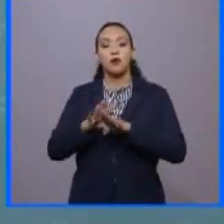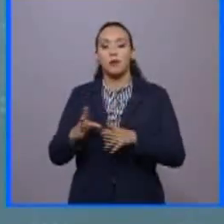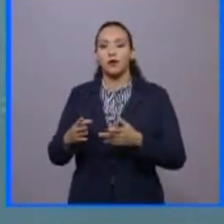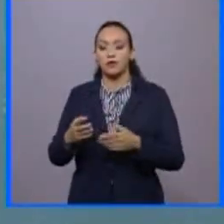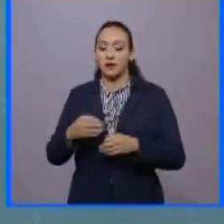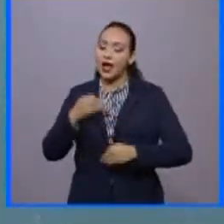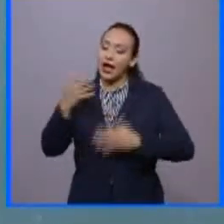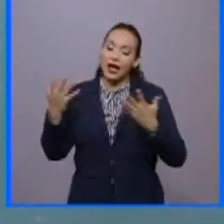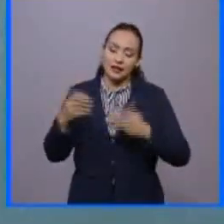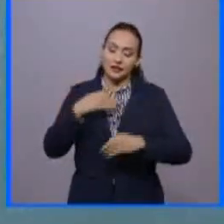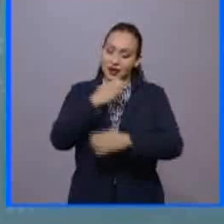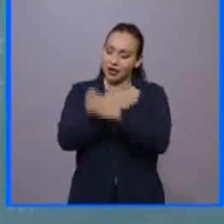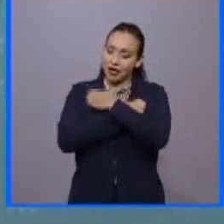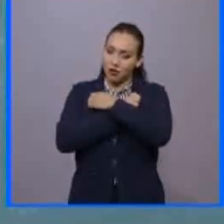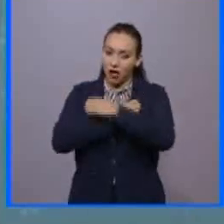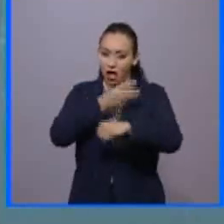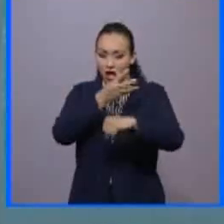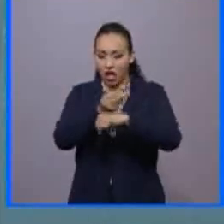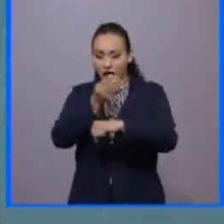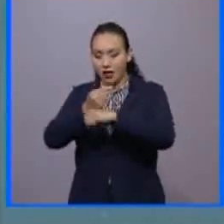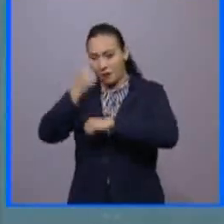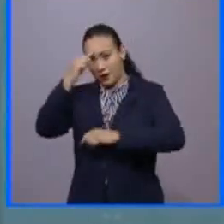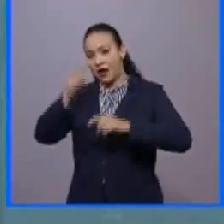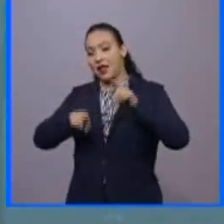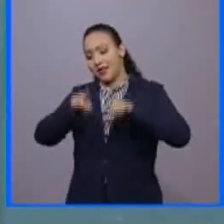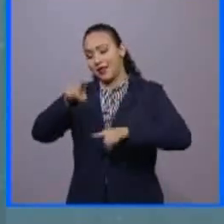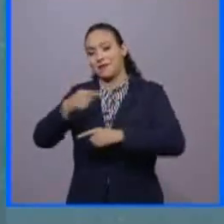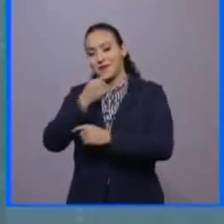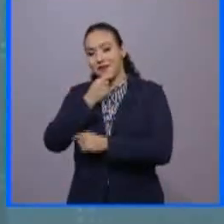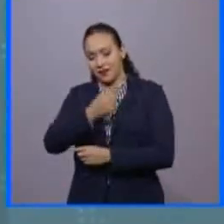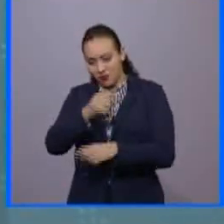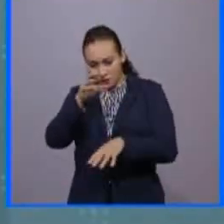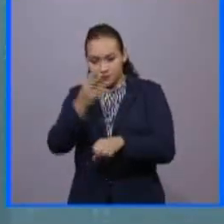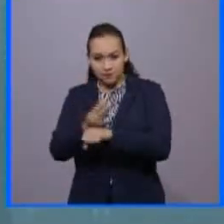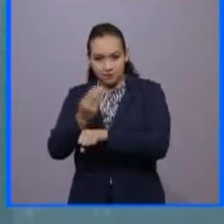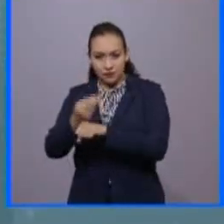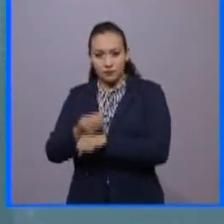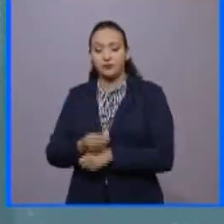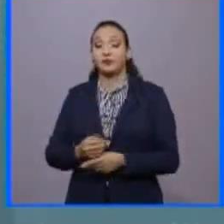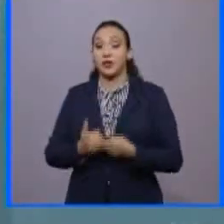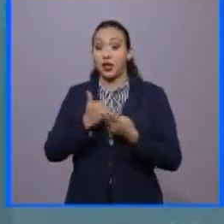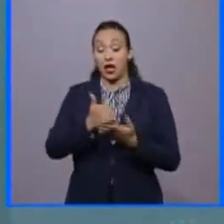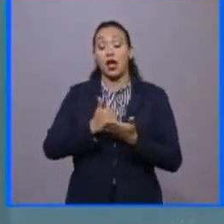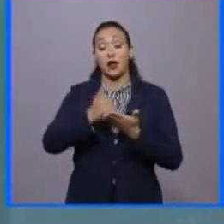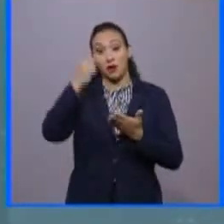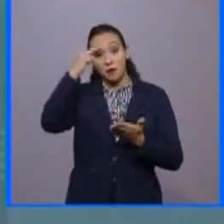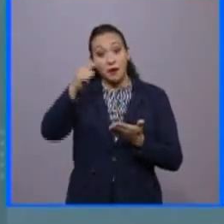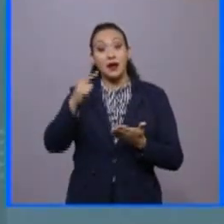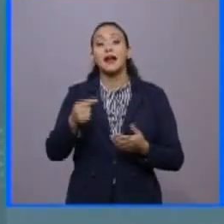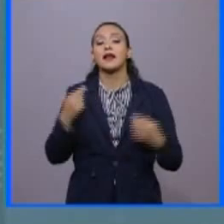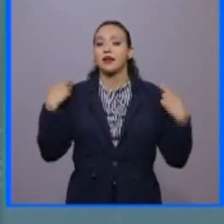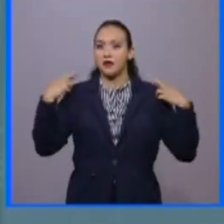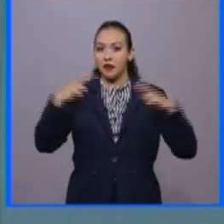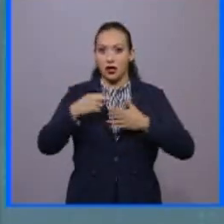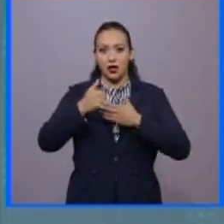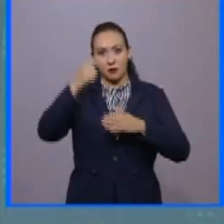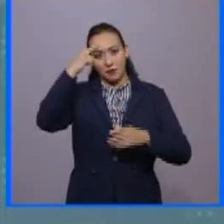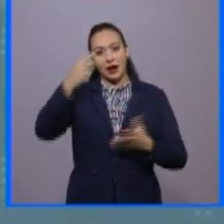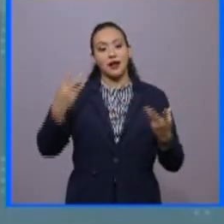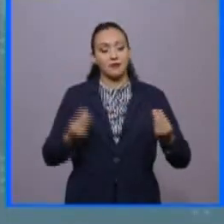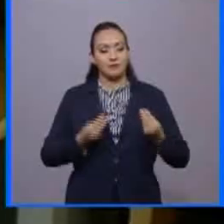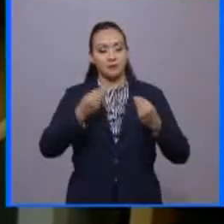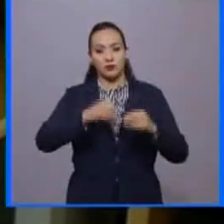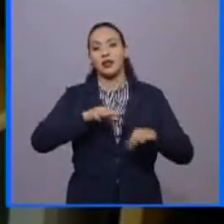contenidos educativos a las necesidades de cada estudiante, facilitar la automatización de las tareas de los docentes,